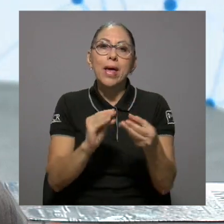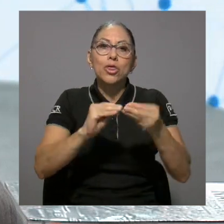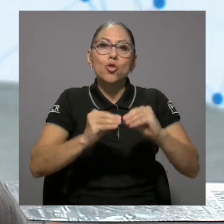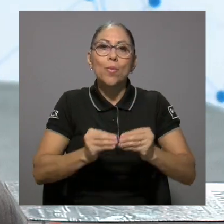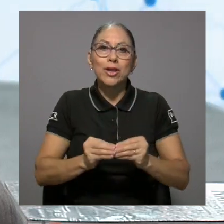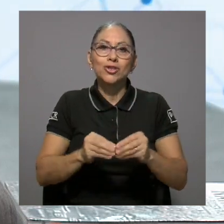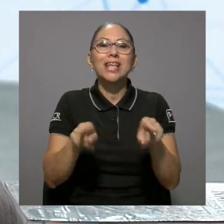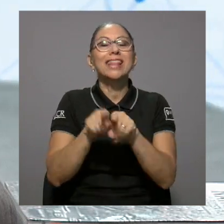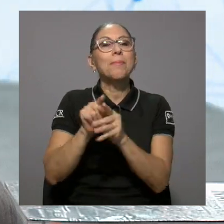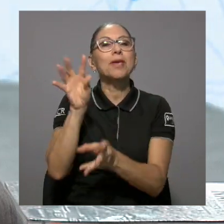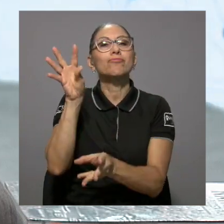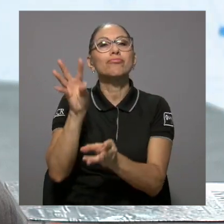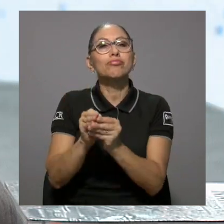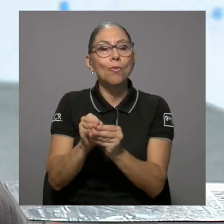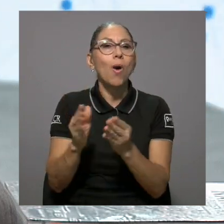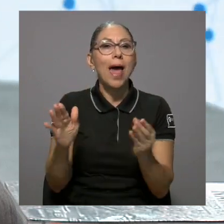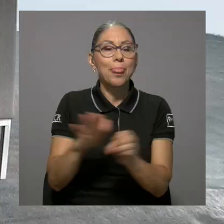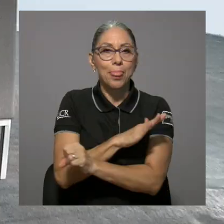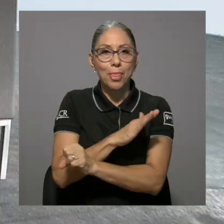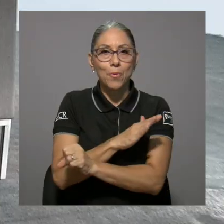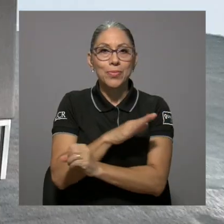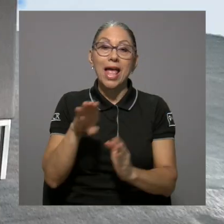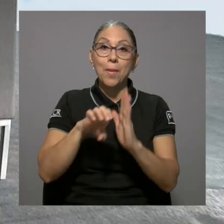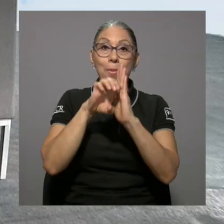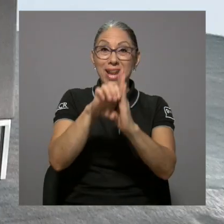ejemplo, la especie más